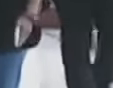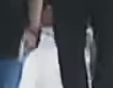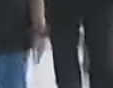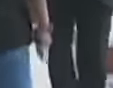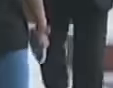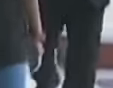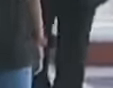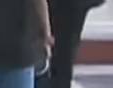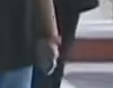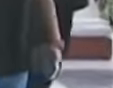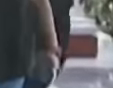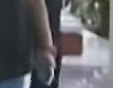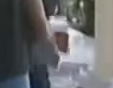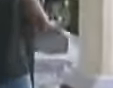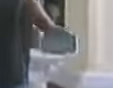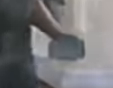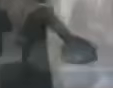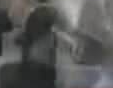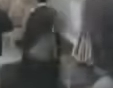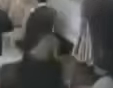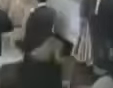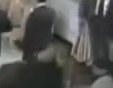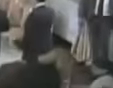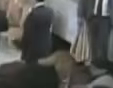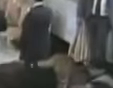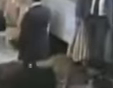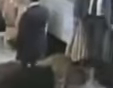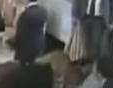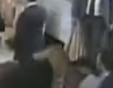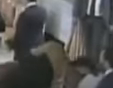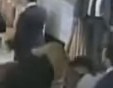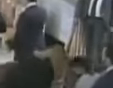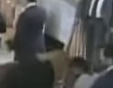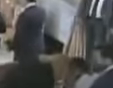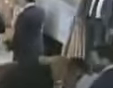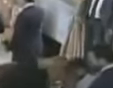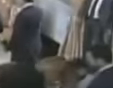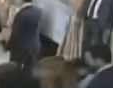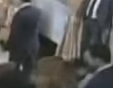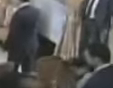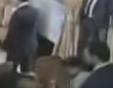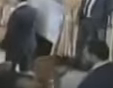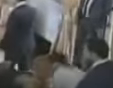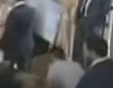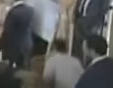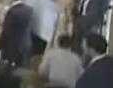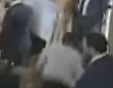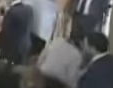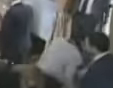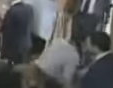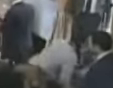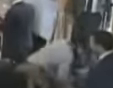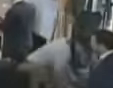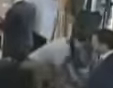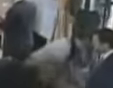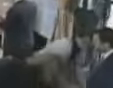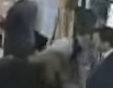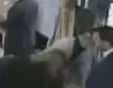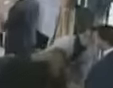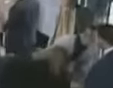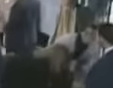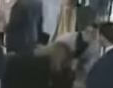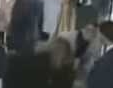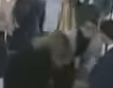tres trabajos, el de jefe de Estado, también en campaña y por supuesto enfrentando todas las conspiraciones. Y está parte de los que han sido